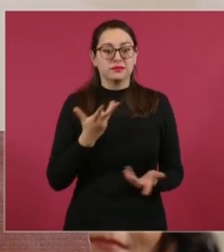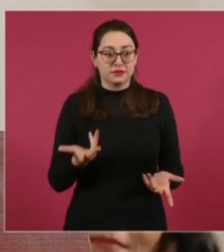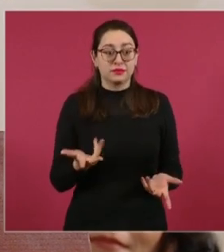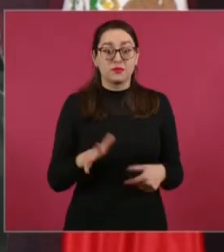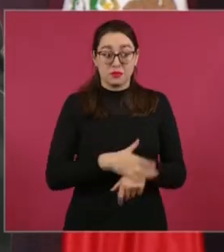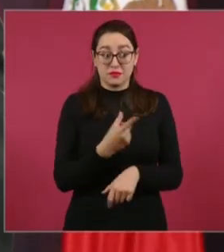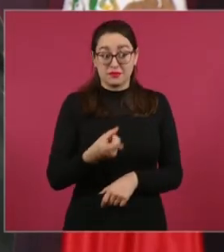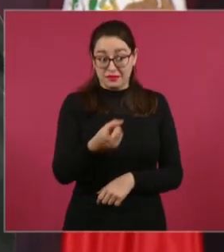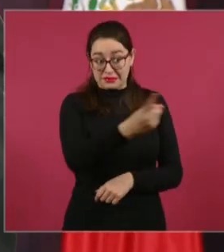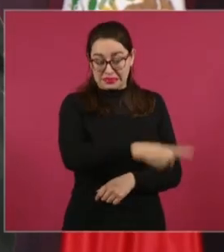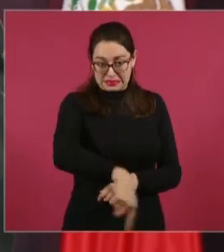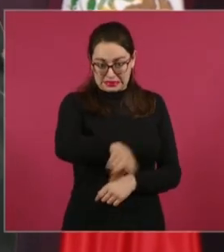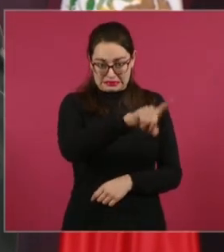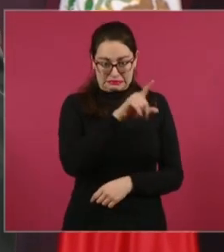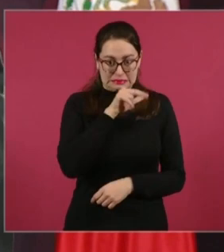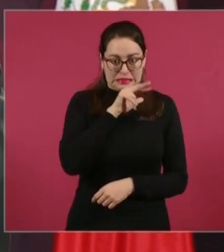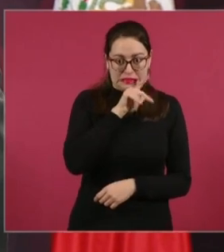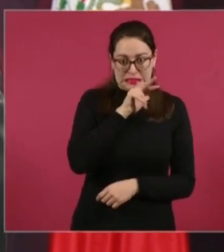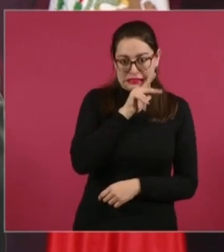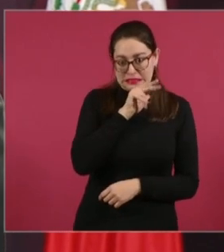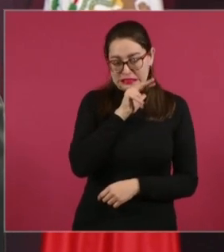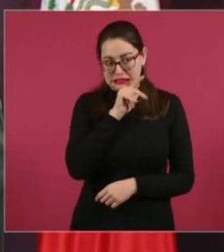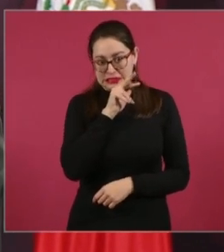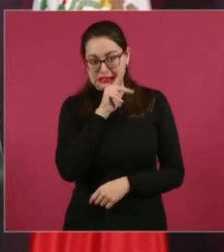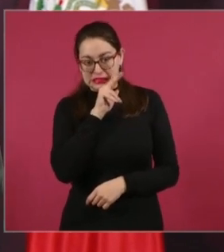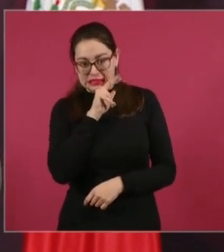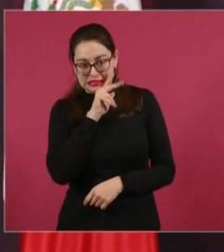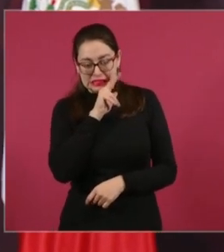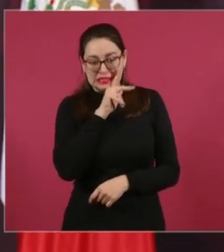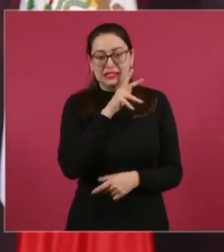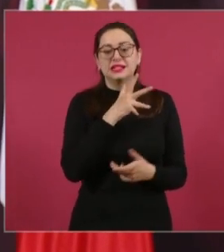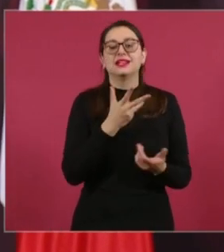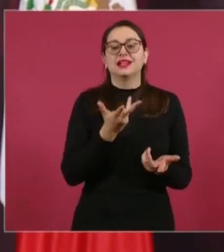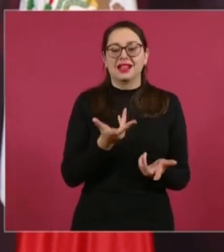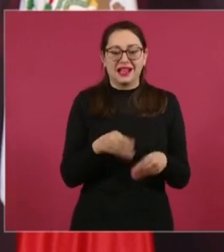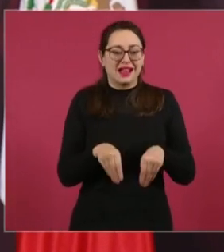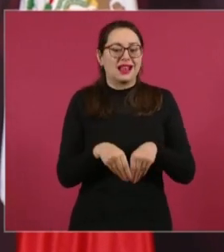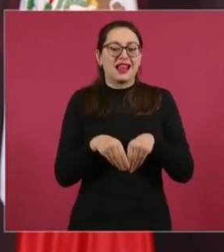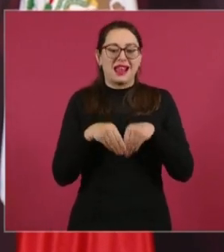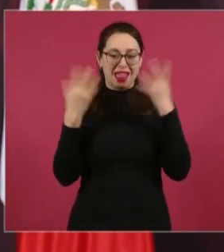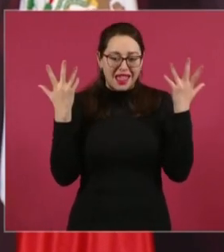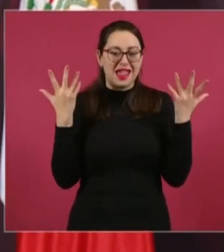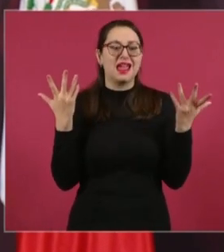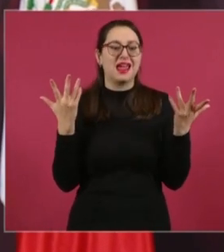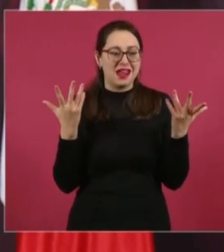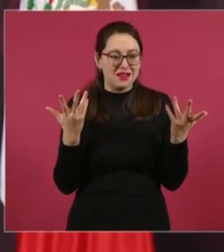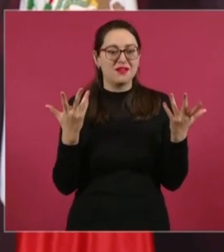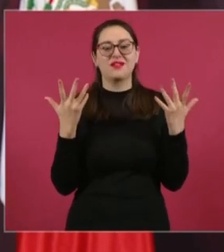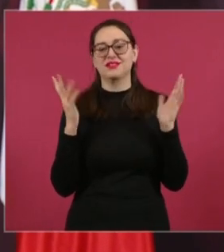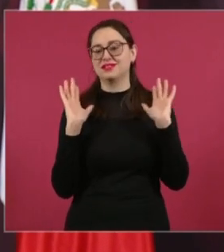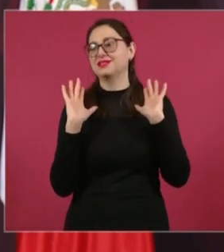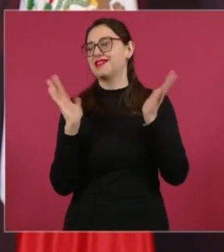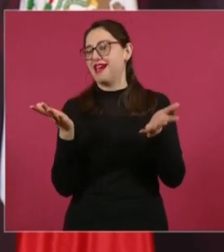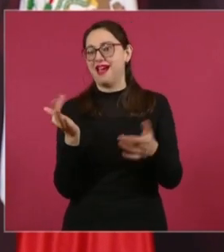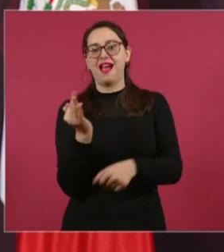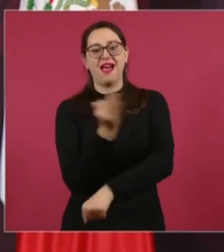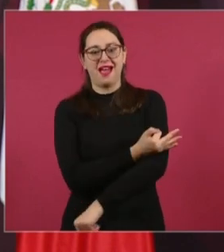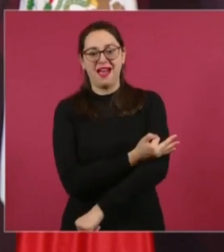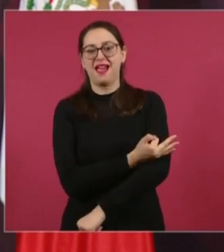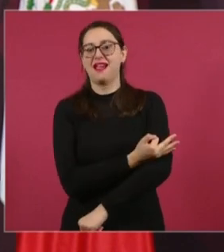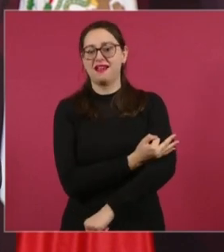preocupaba. Ahora estoy llegando a esa conclusión, porque yo